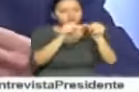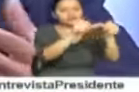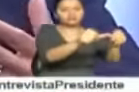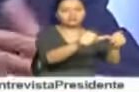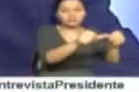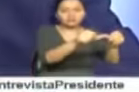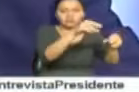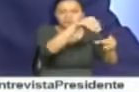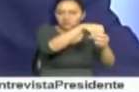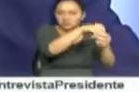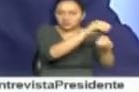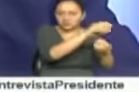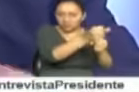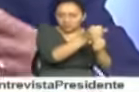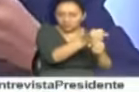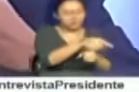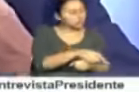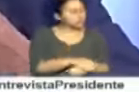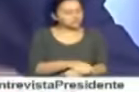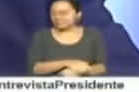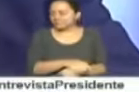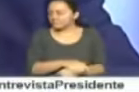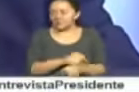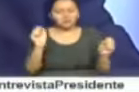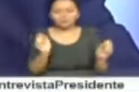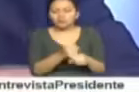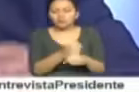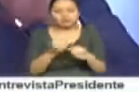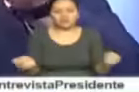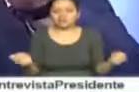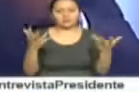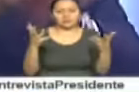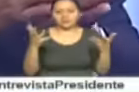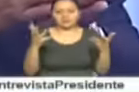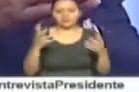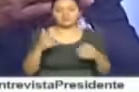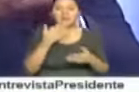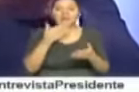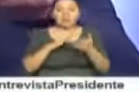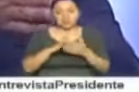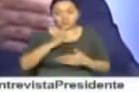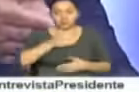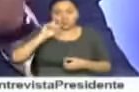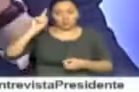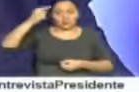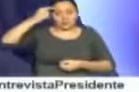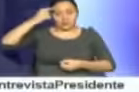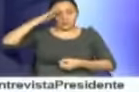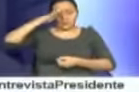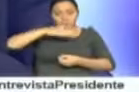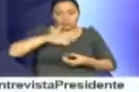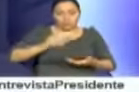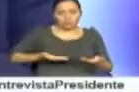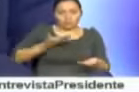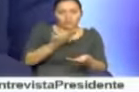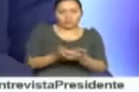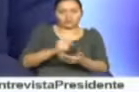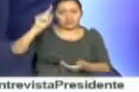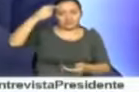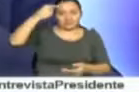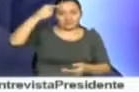IFA nunca va a ser sostenible. Mucho más claro, más transparente sería que el único empleador sea responsable de los sueldos y